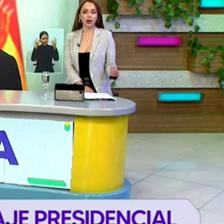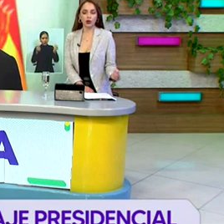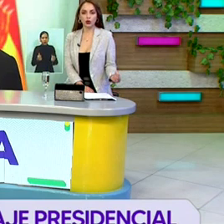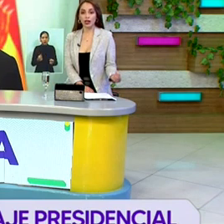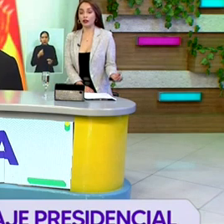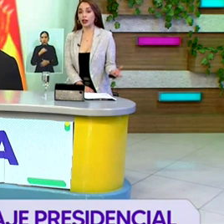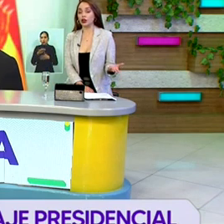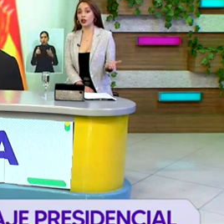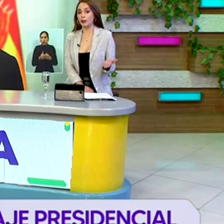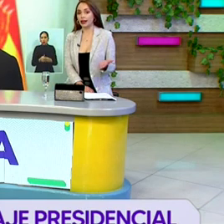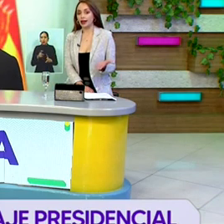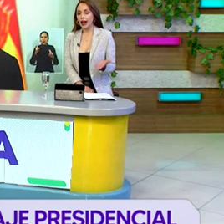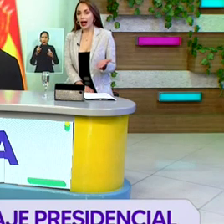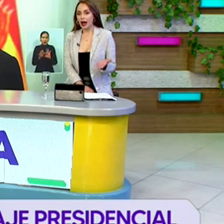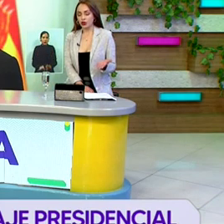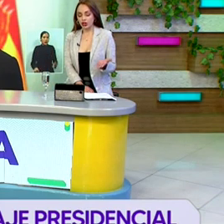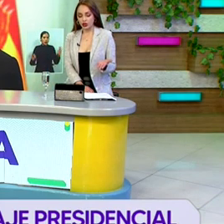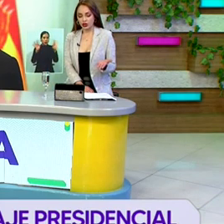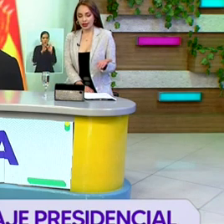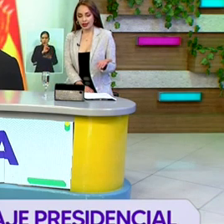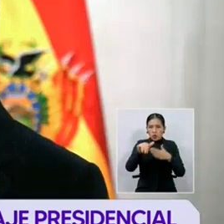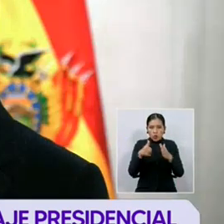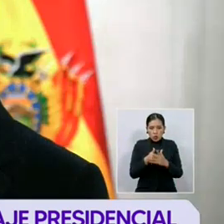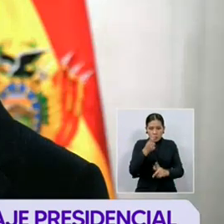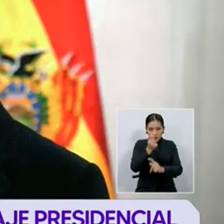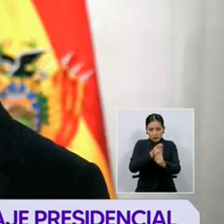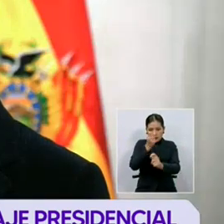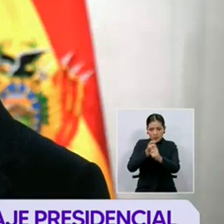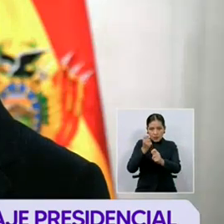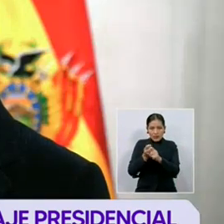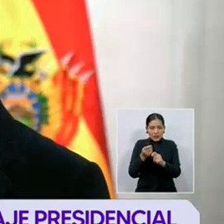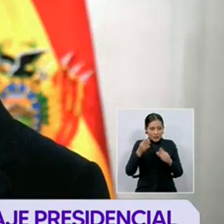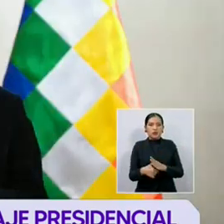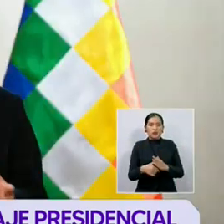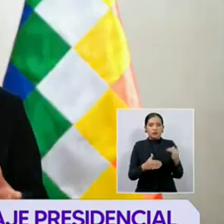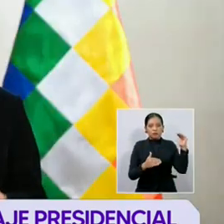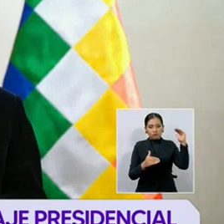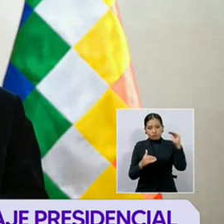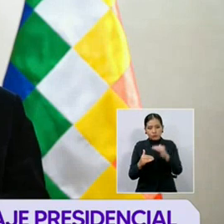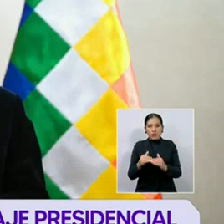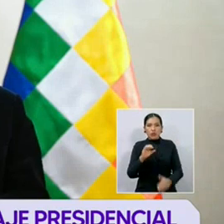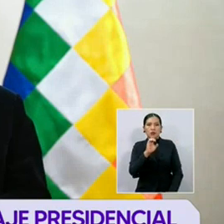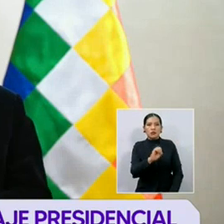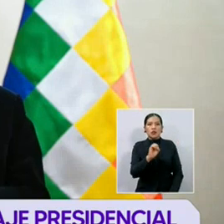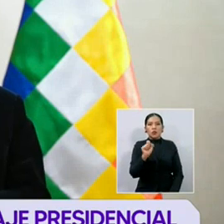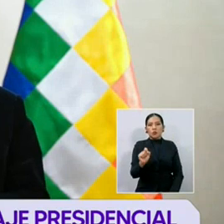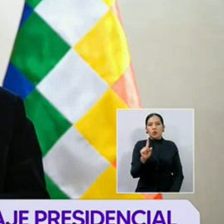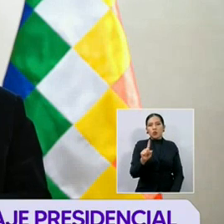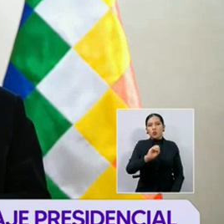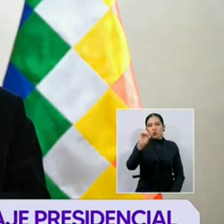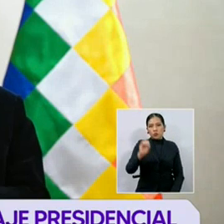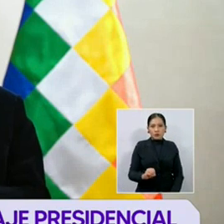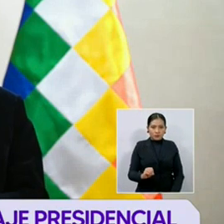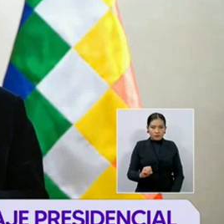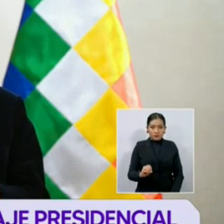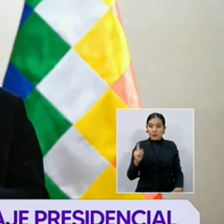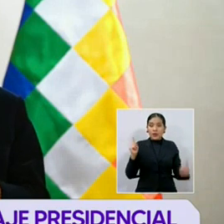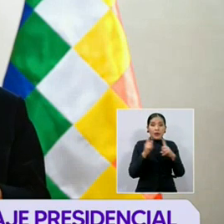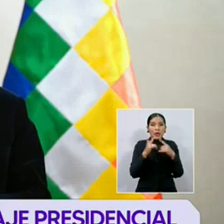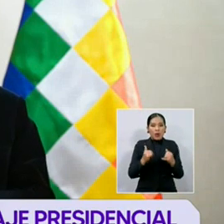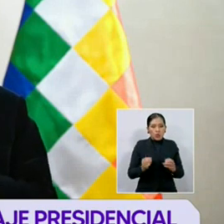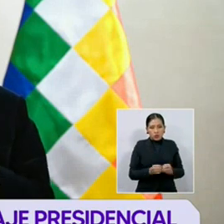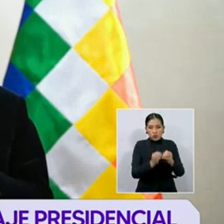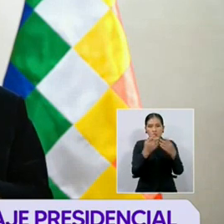tema de salud, se ha referido también a los hechos de la Iglesia Católica, estos abusos sexuales por parte del padre Pedrajas, entre